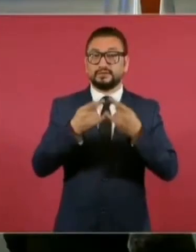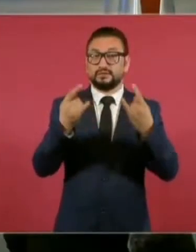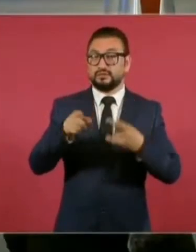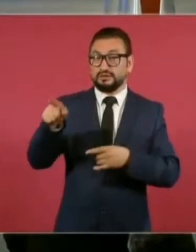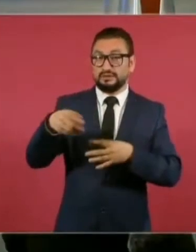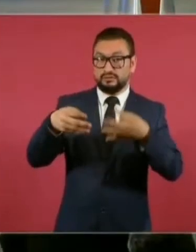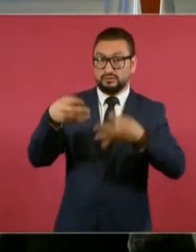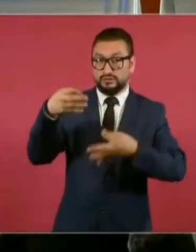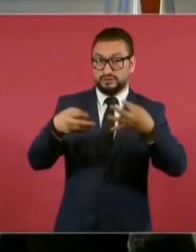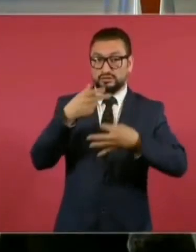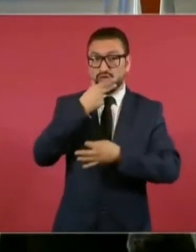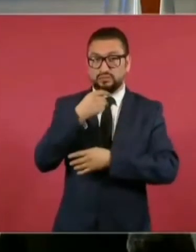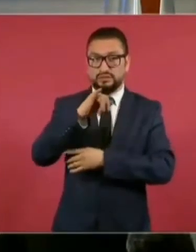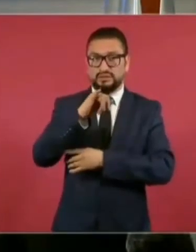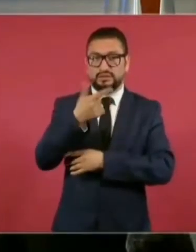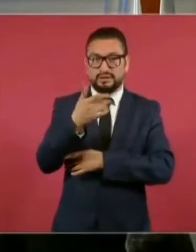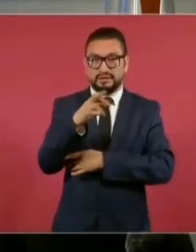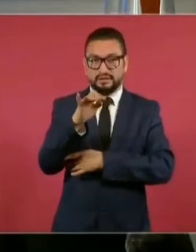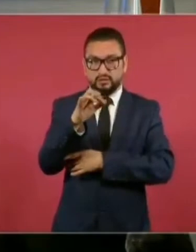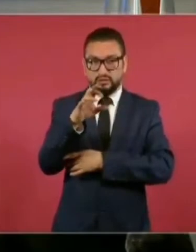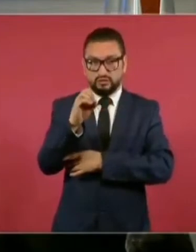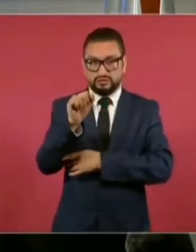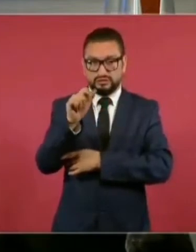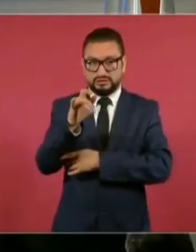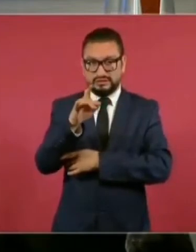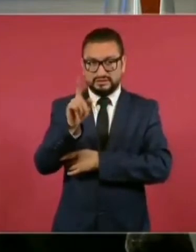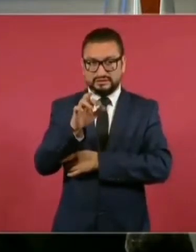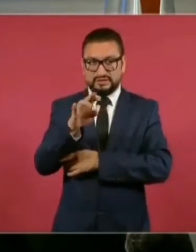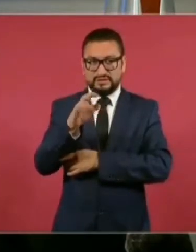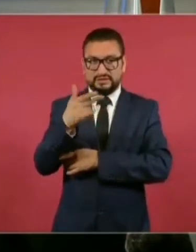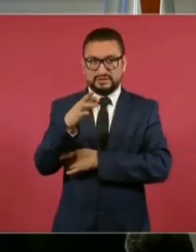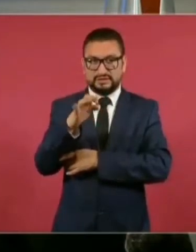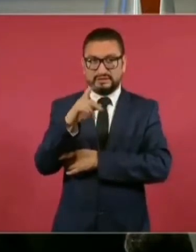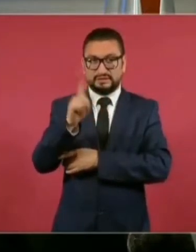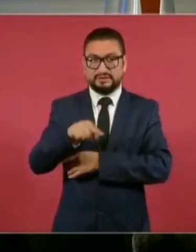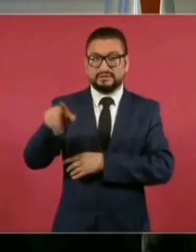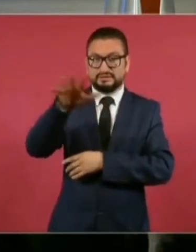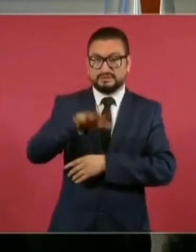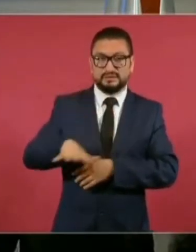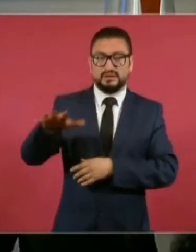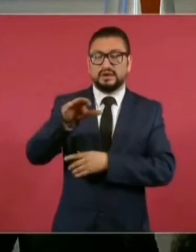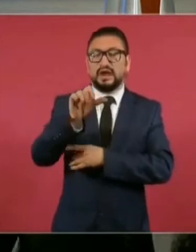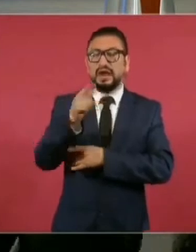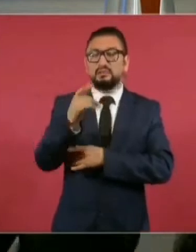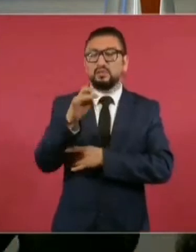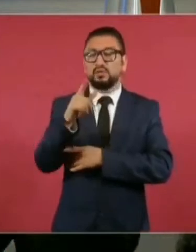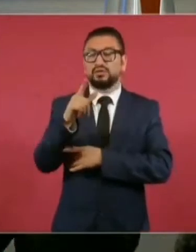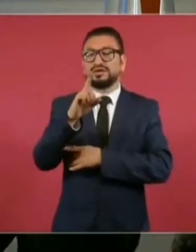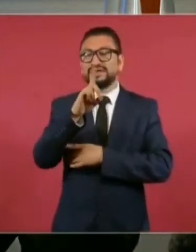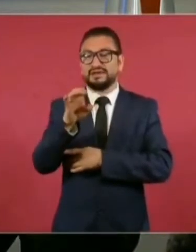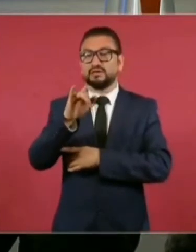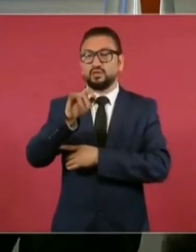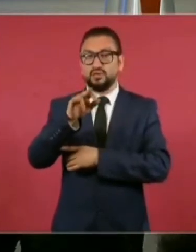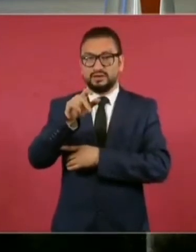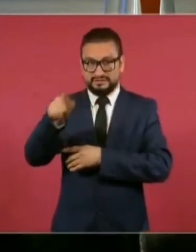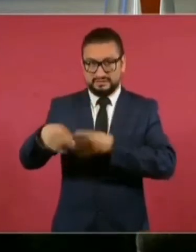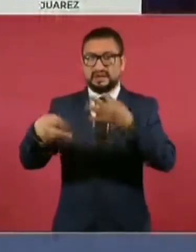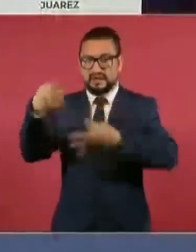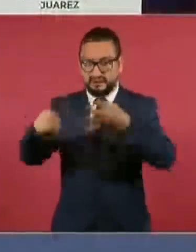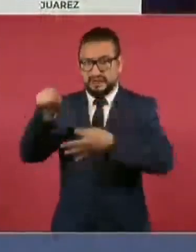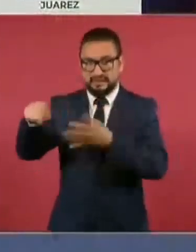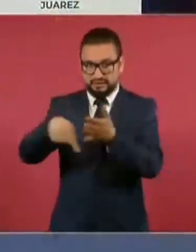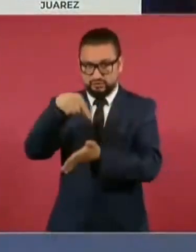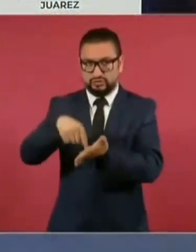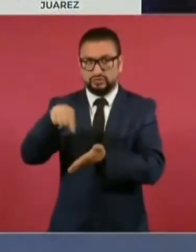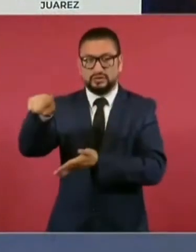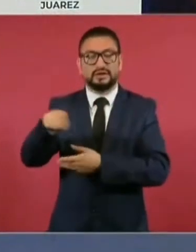juez Gregorio Salazar Hernández, con sede en Almoloya de Juárez, su juzgado, que